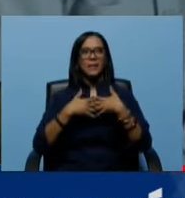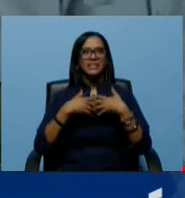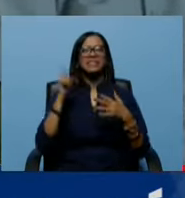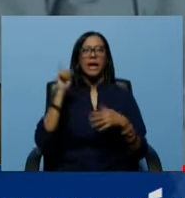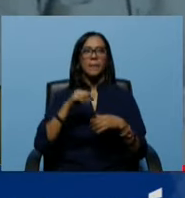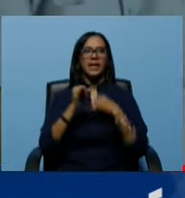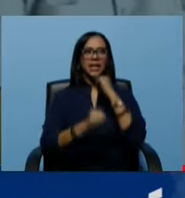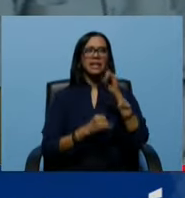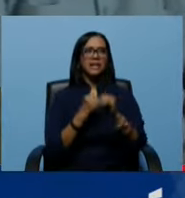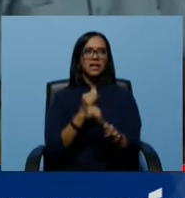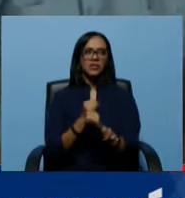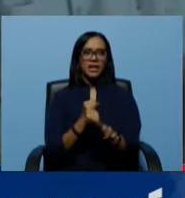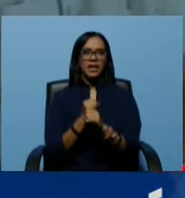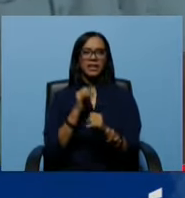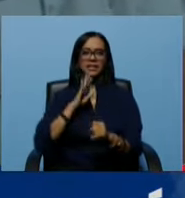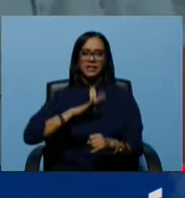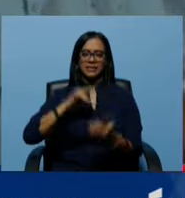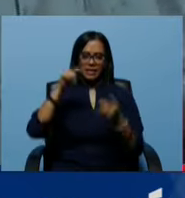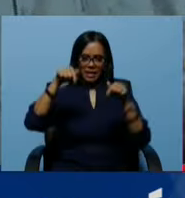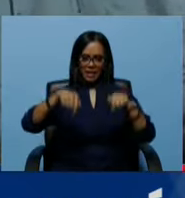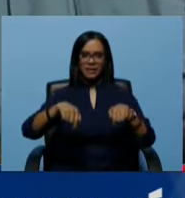también internacionales que están aquí.